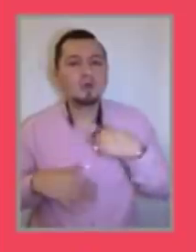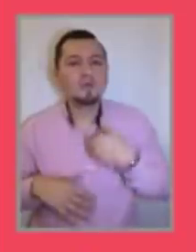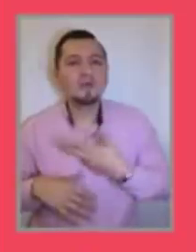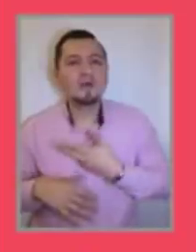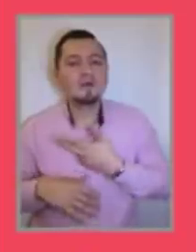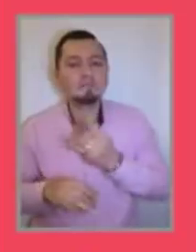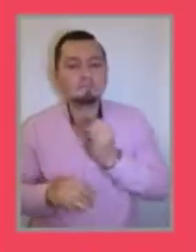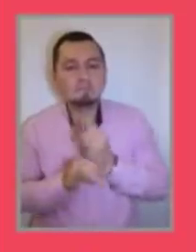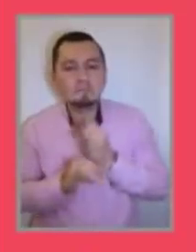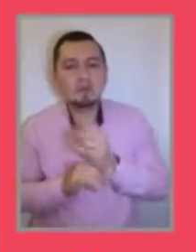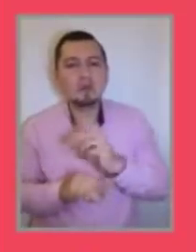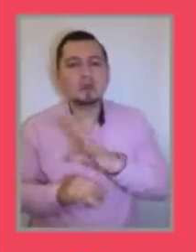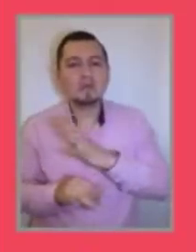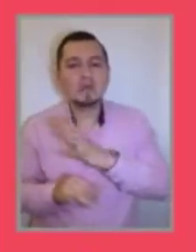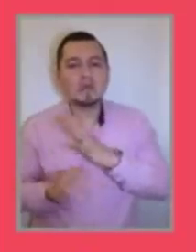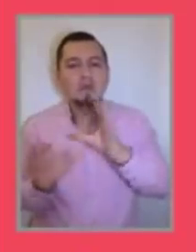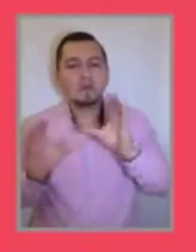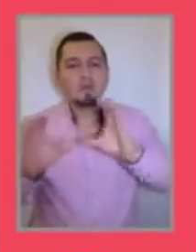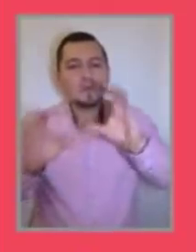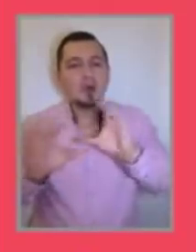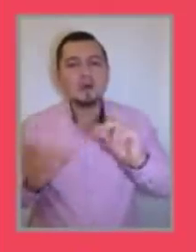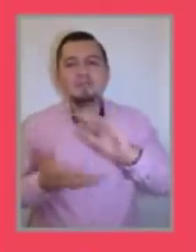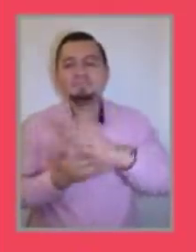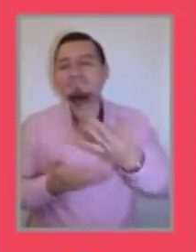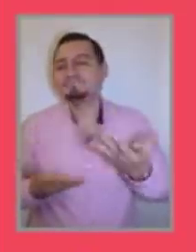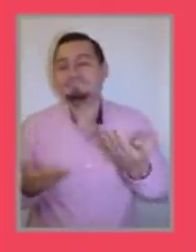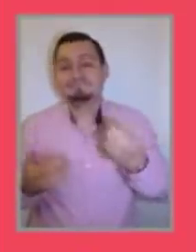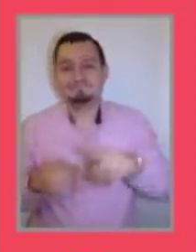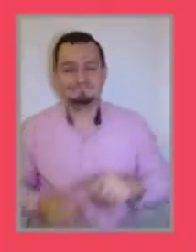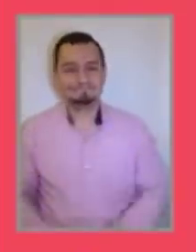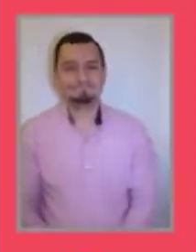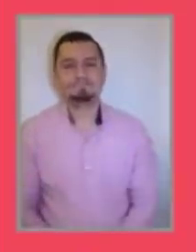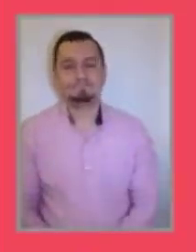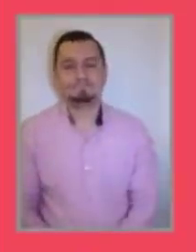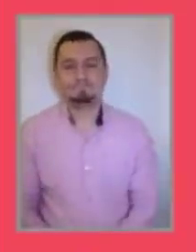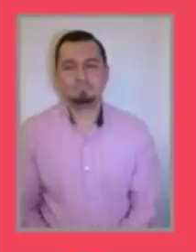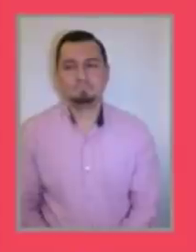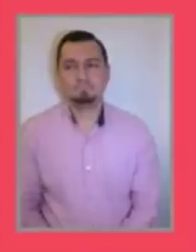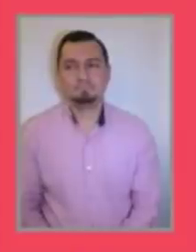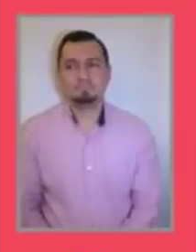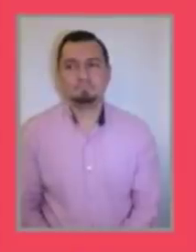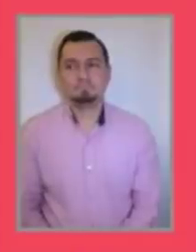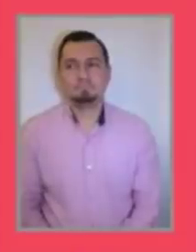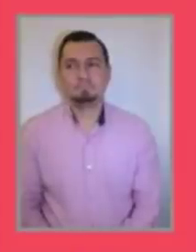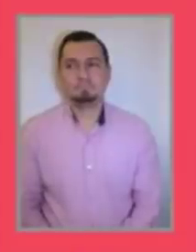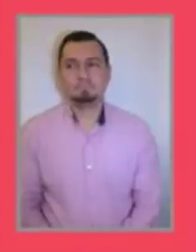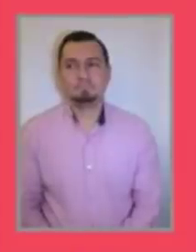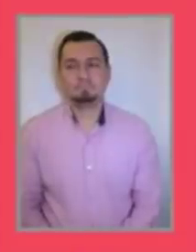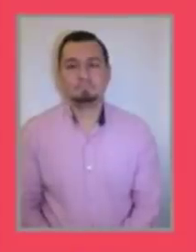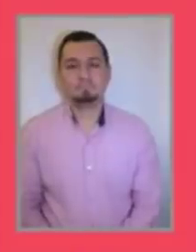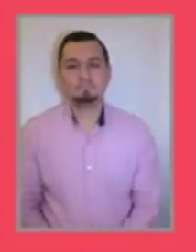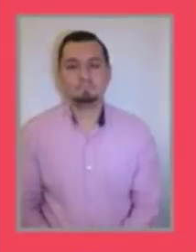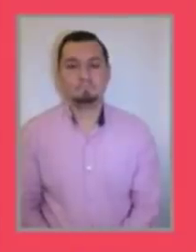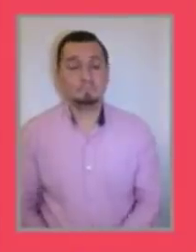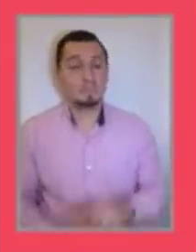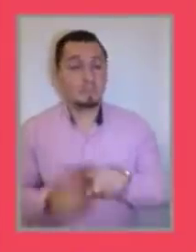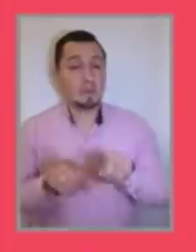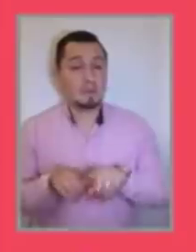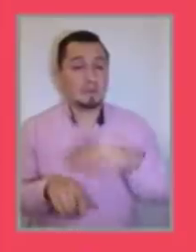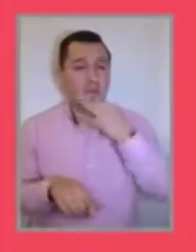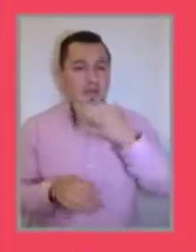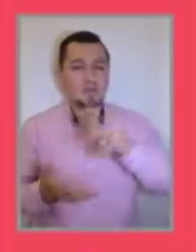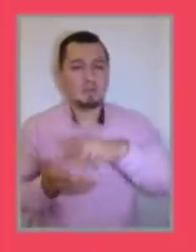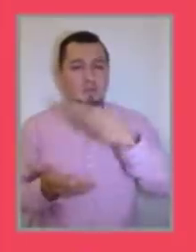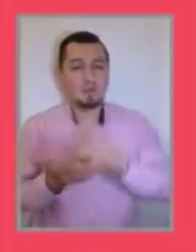y se les ha dificultado su avance educativo. Muchas gracias. Gracias. Vale la pena nada más recordar también que esta propuesta que